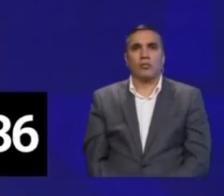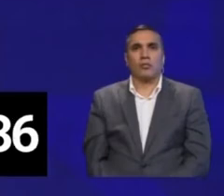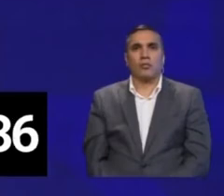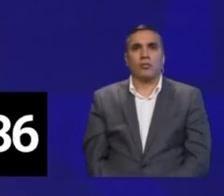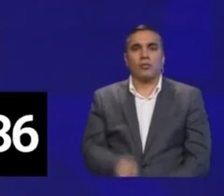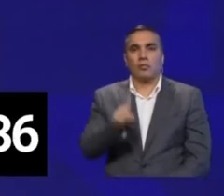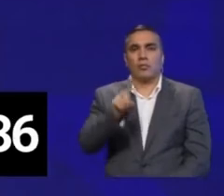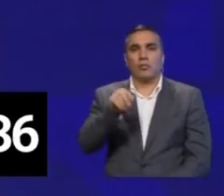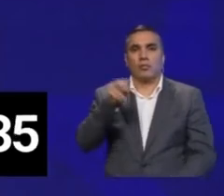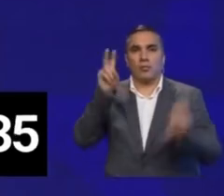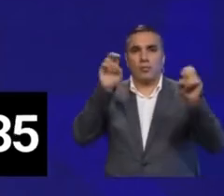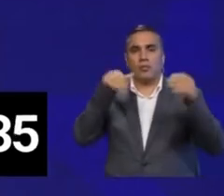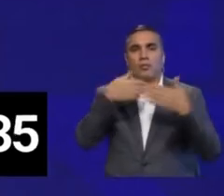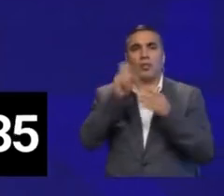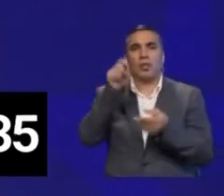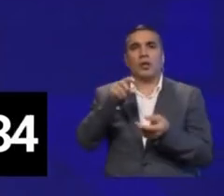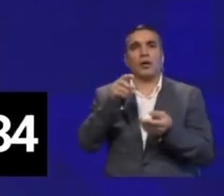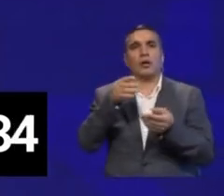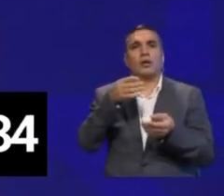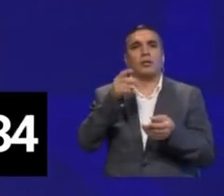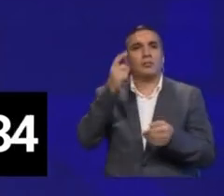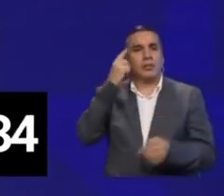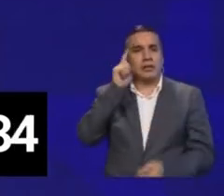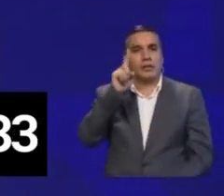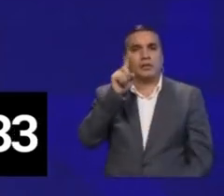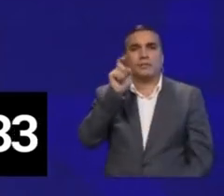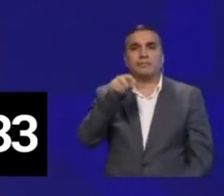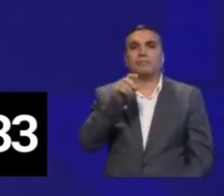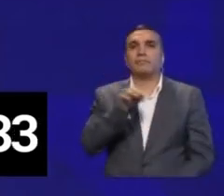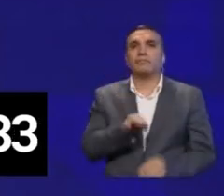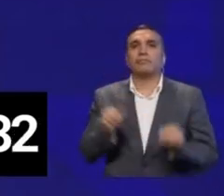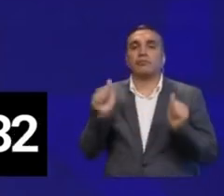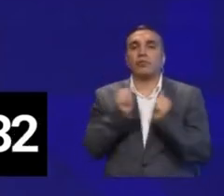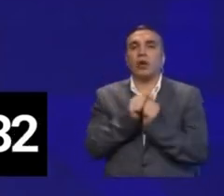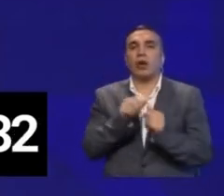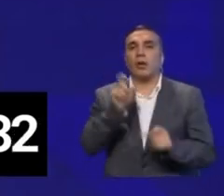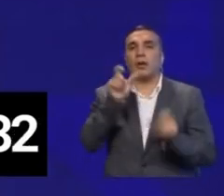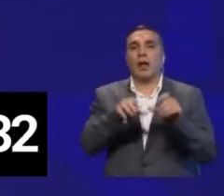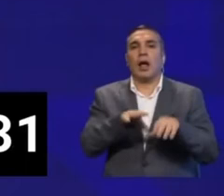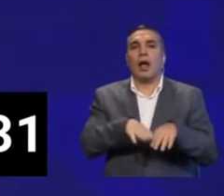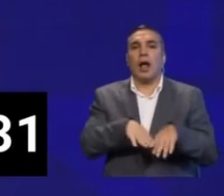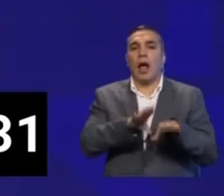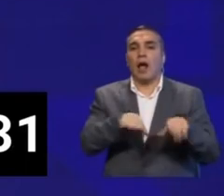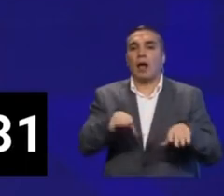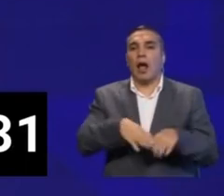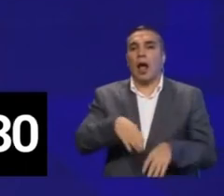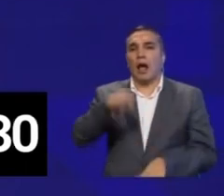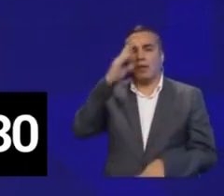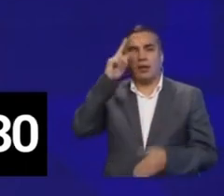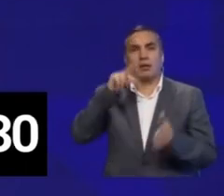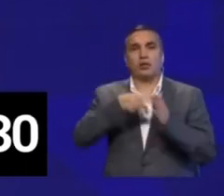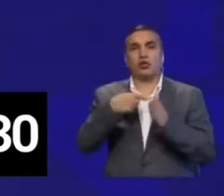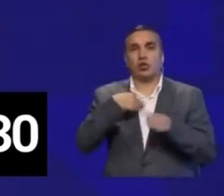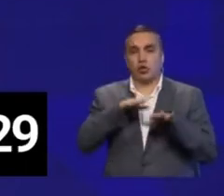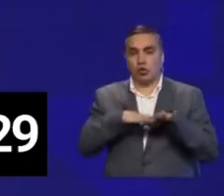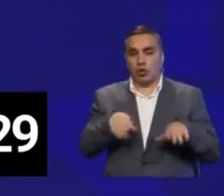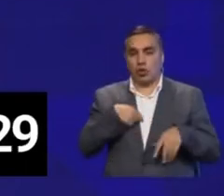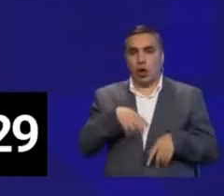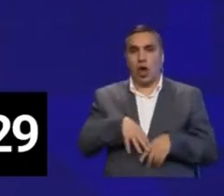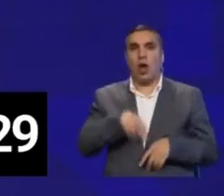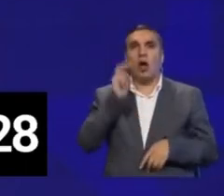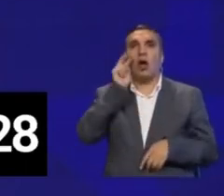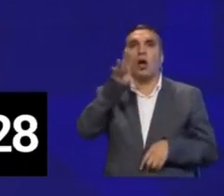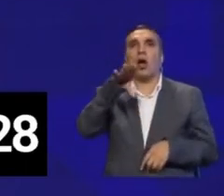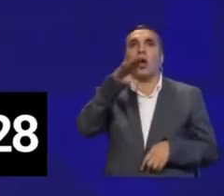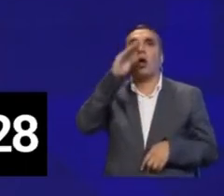una perspectiva que debe ser tomada en cuenta, que tiene que ver con el aprendizaje, es decir, el sujeto que aprende. Un